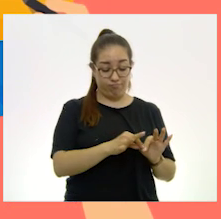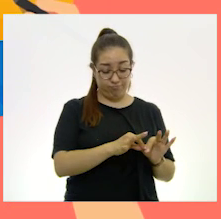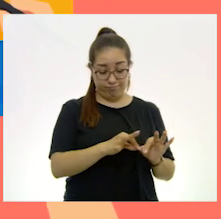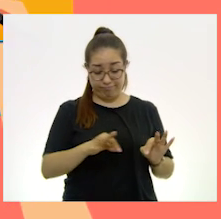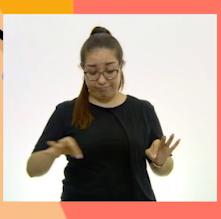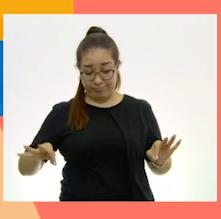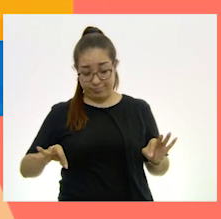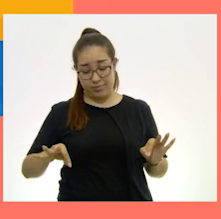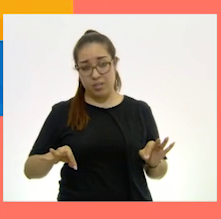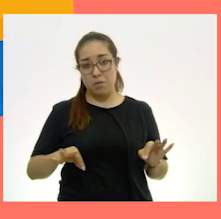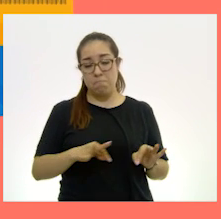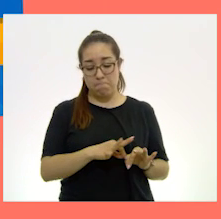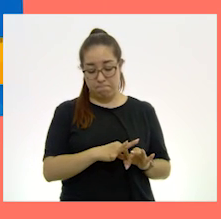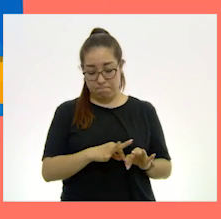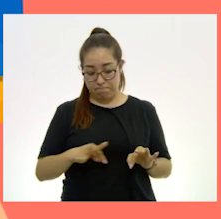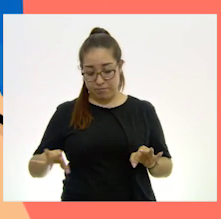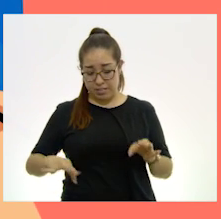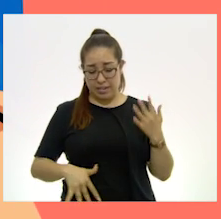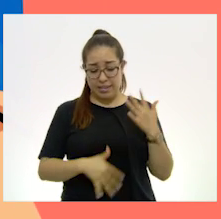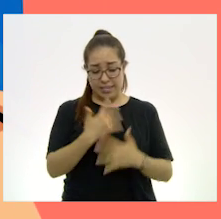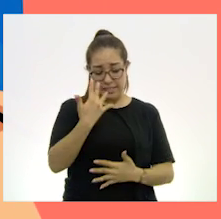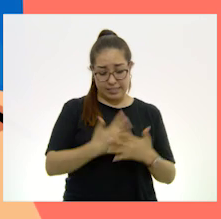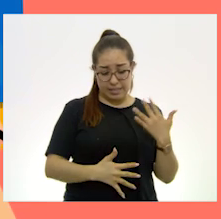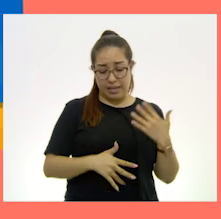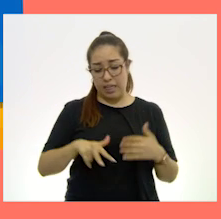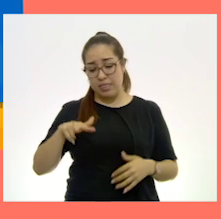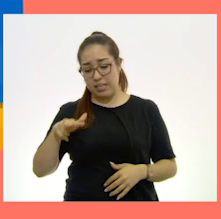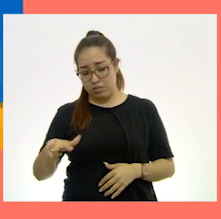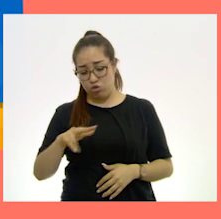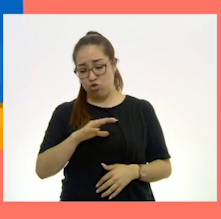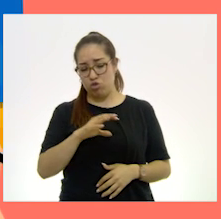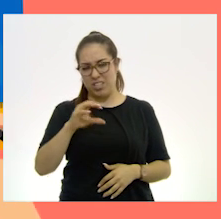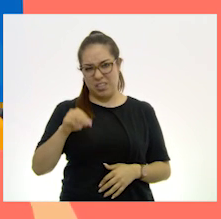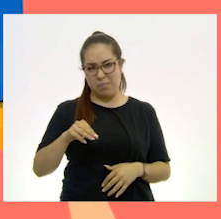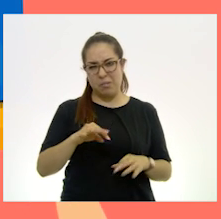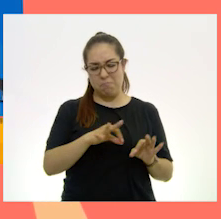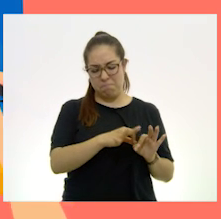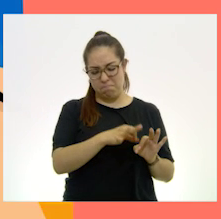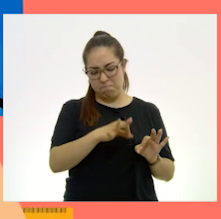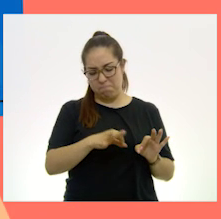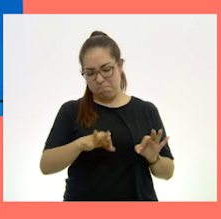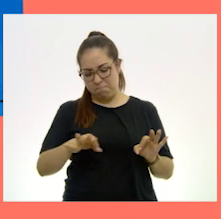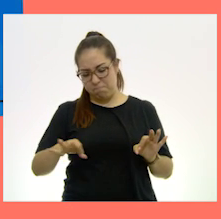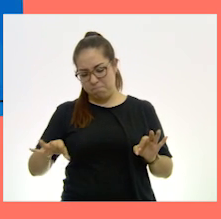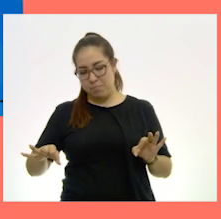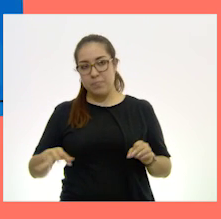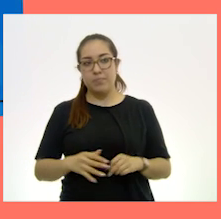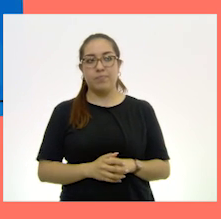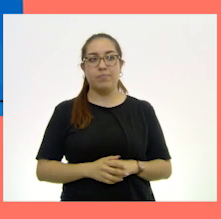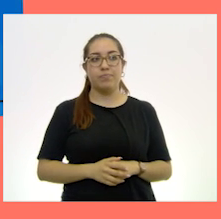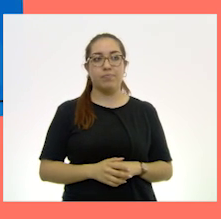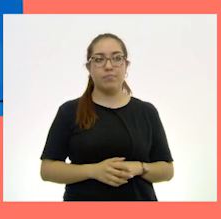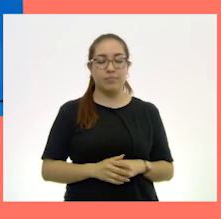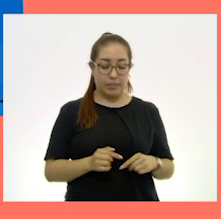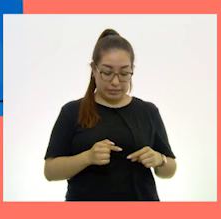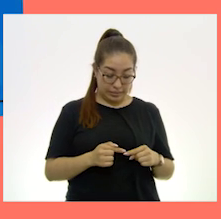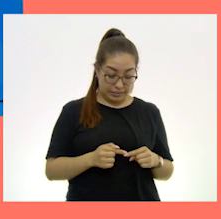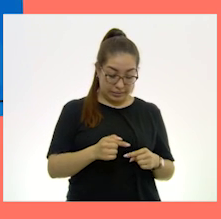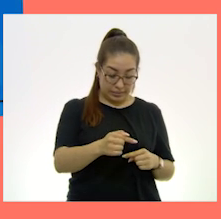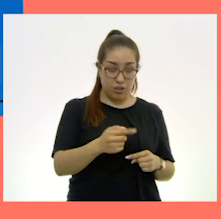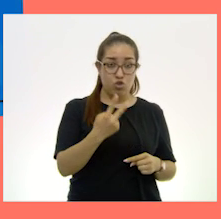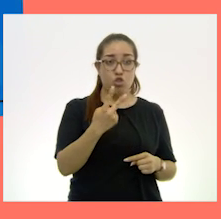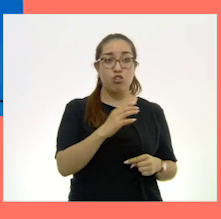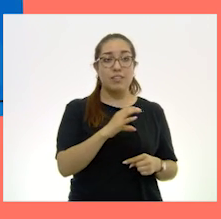el plumón o la pluma de 15 a 18 centímetros de largo de un lado, dejando un margen de